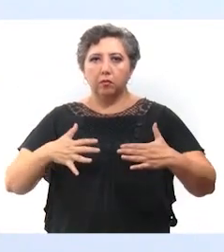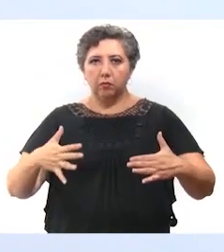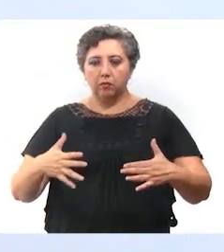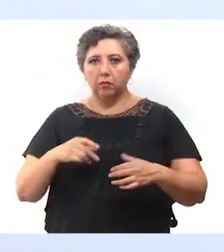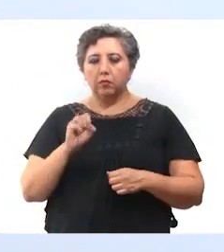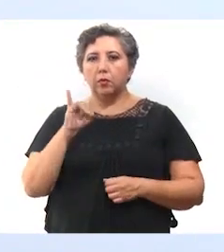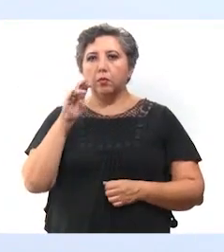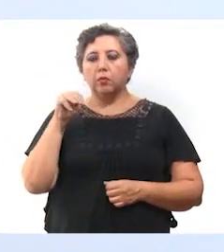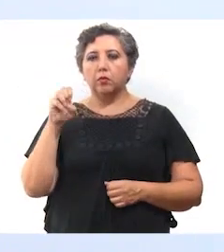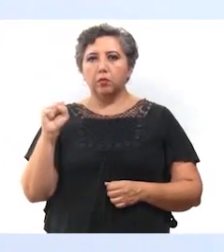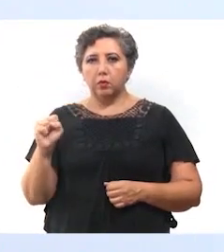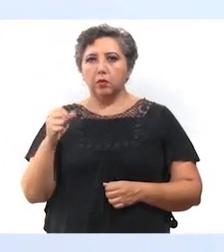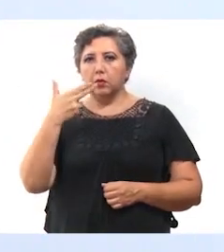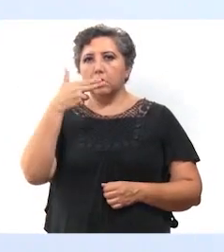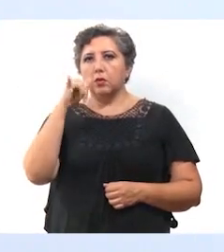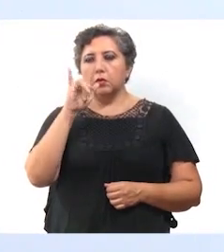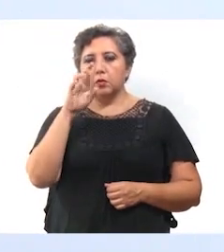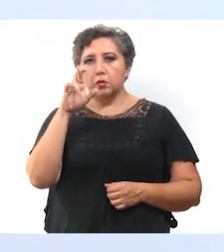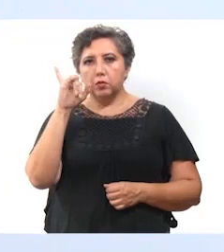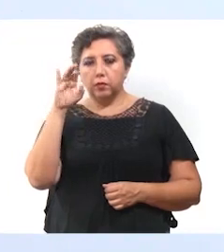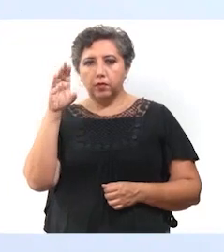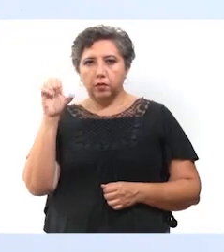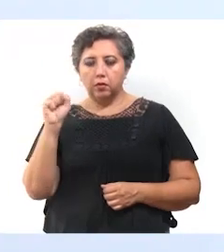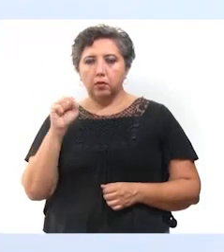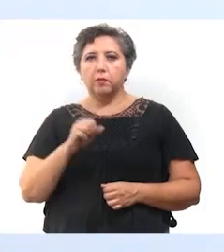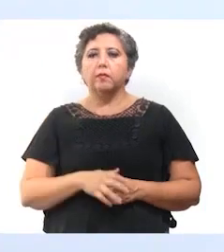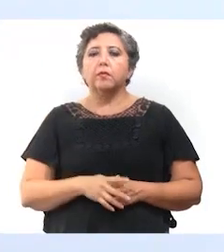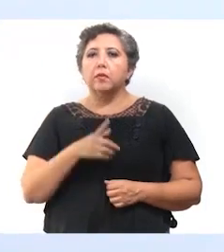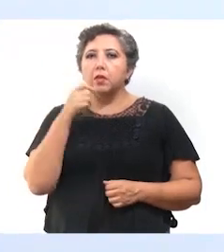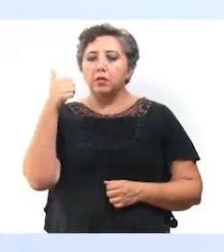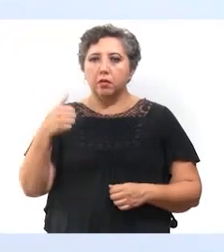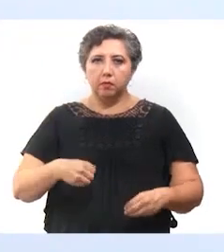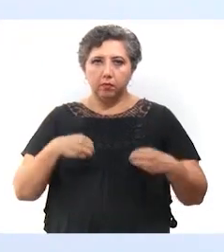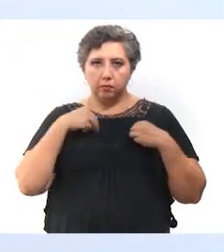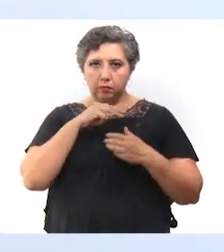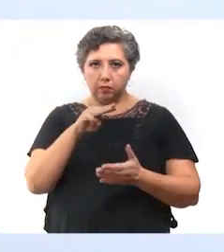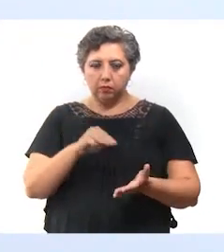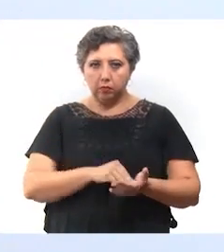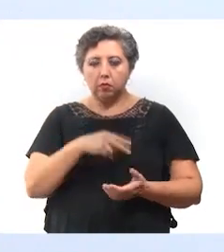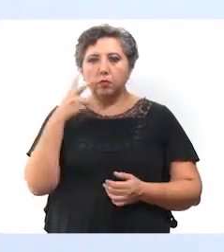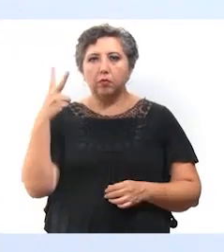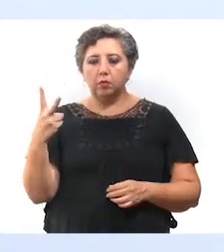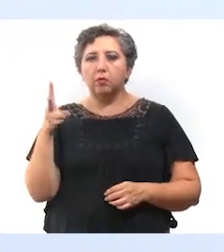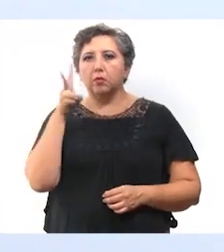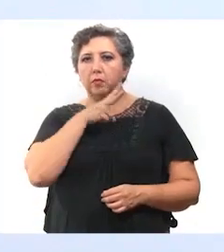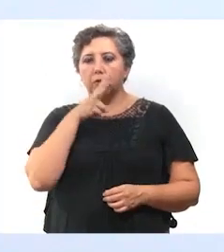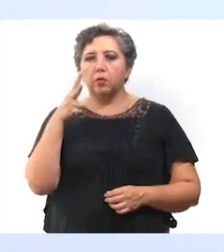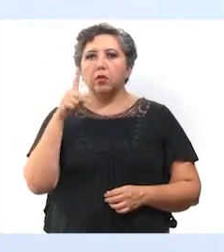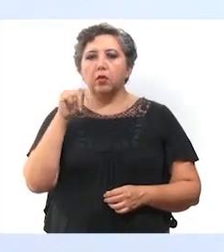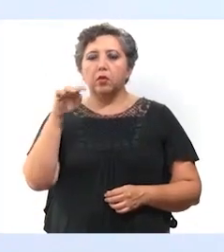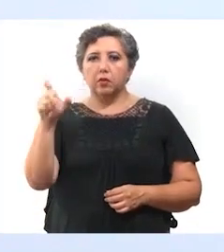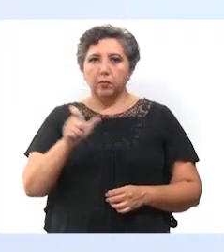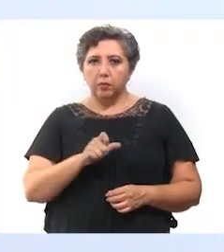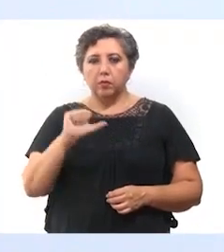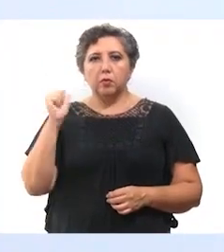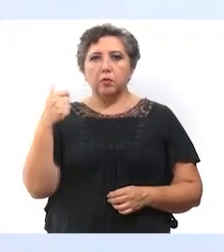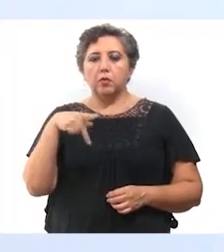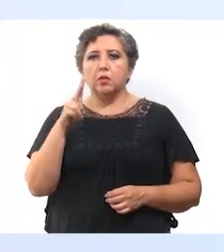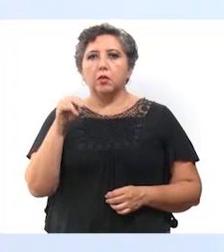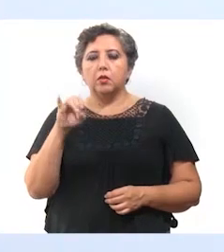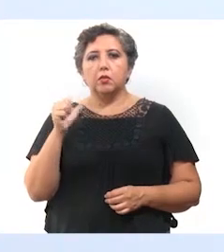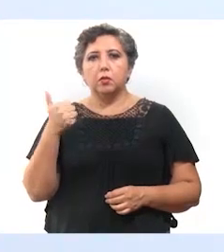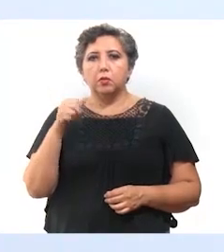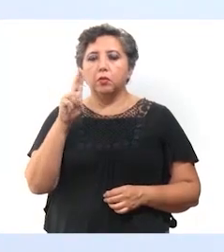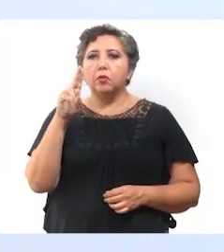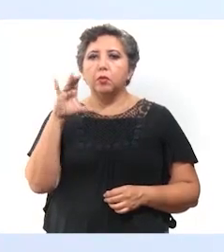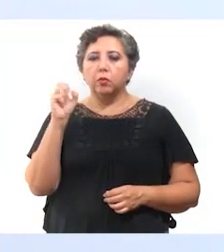obesidad, inmunosupresión, hidrocefalia y EPOC. 6 residían en Mérida, 2 en Valladolid, 1 en Temash, 1 en Canacín, 1 en